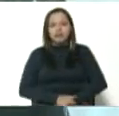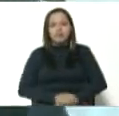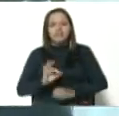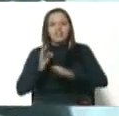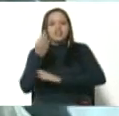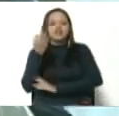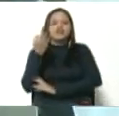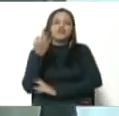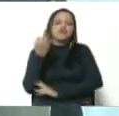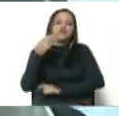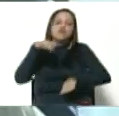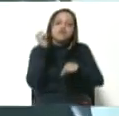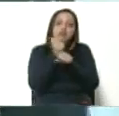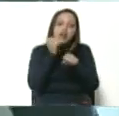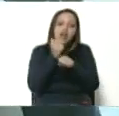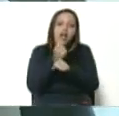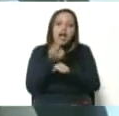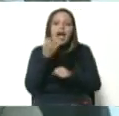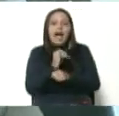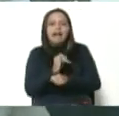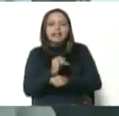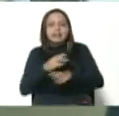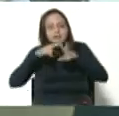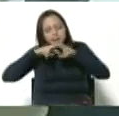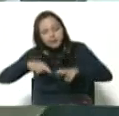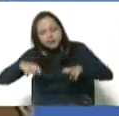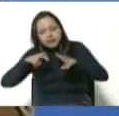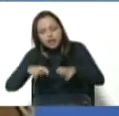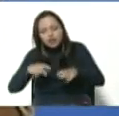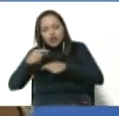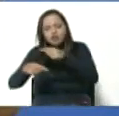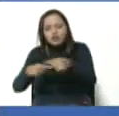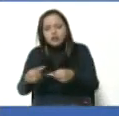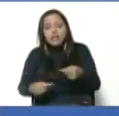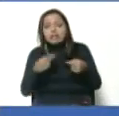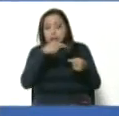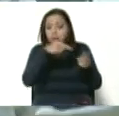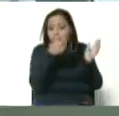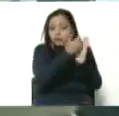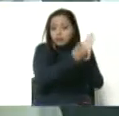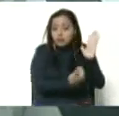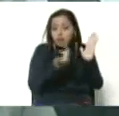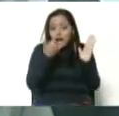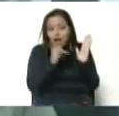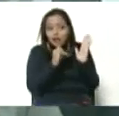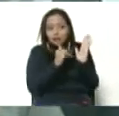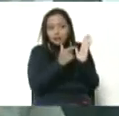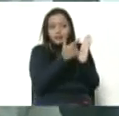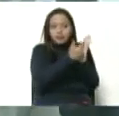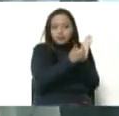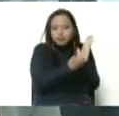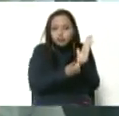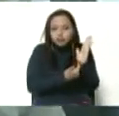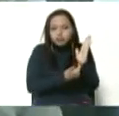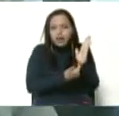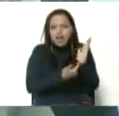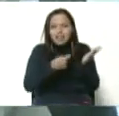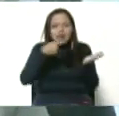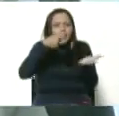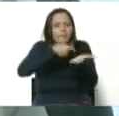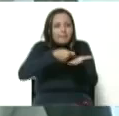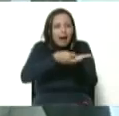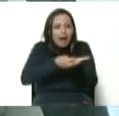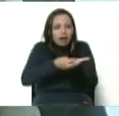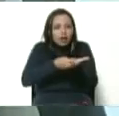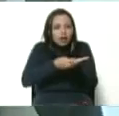sindicales han venido estudiando uno por uno todas las consecuencias. Aquí está un registro de los pagos